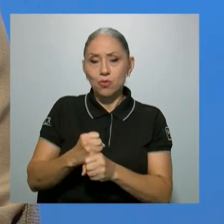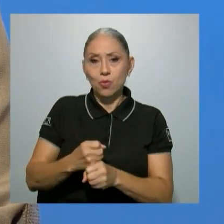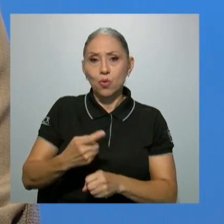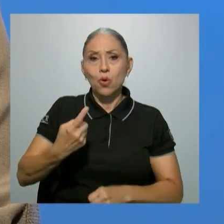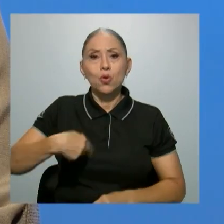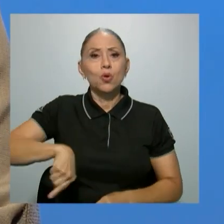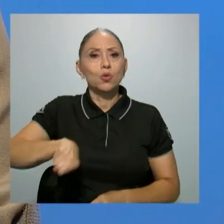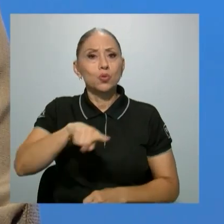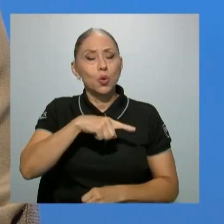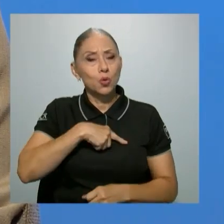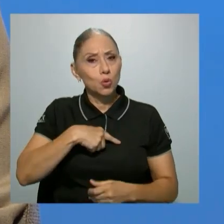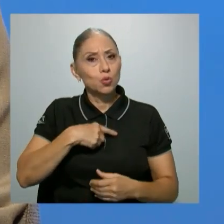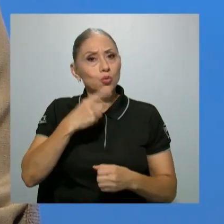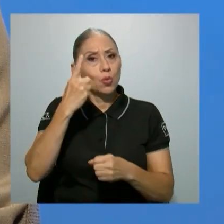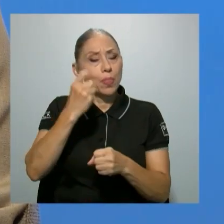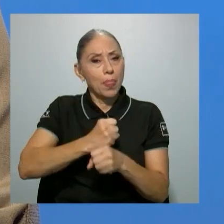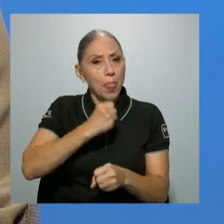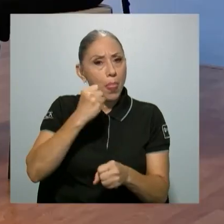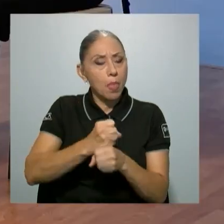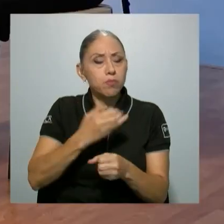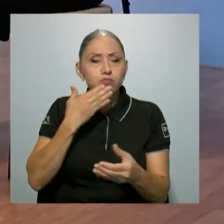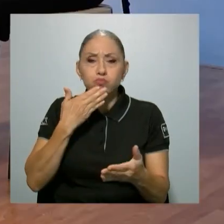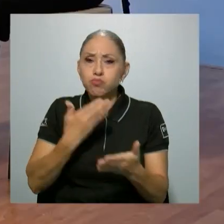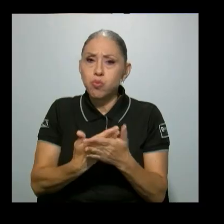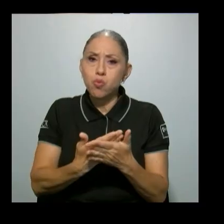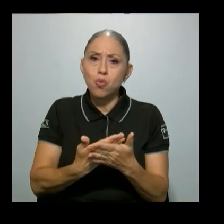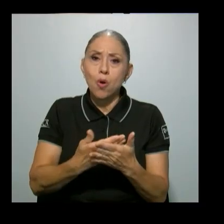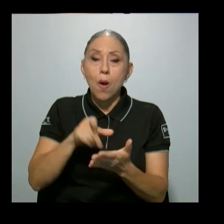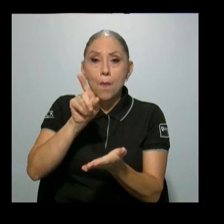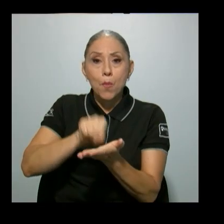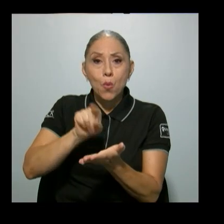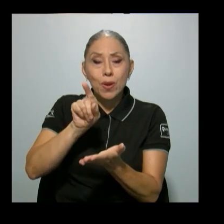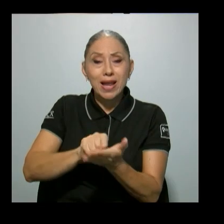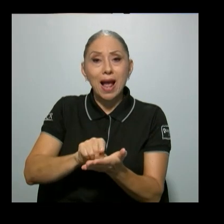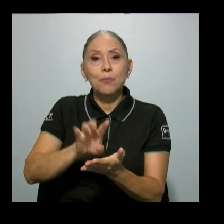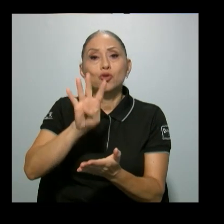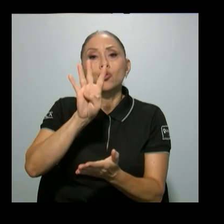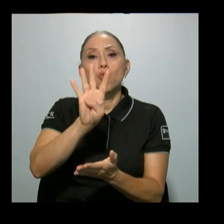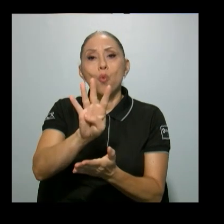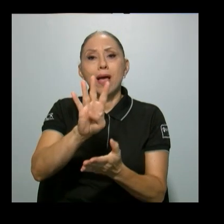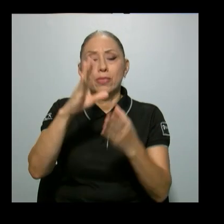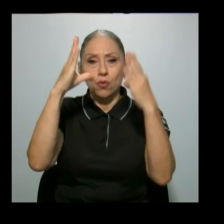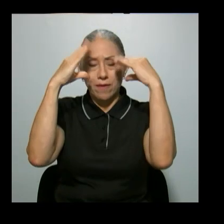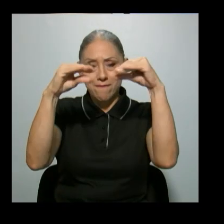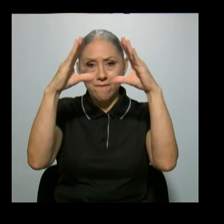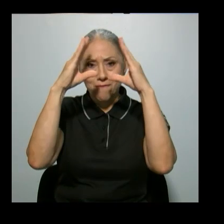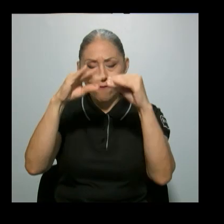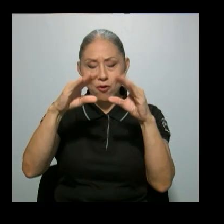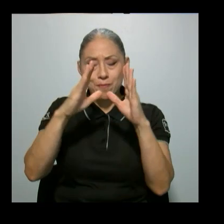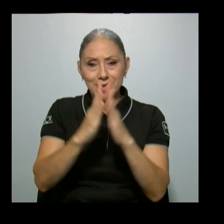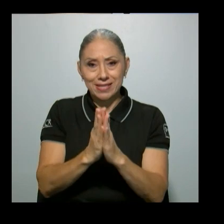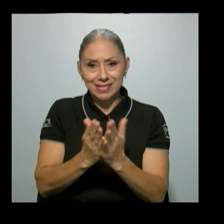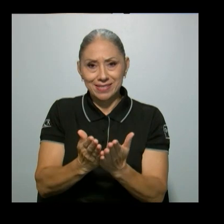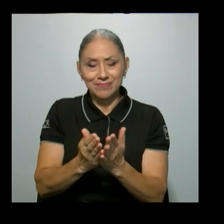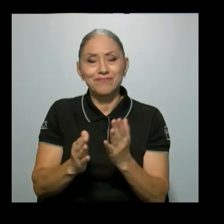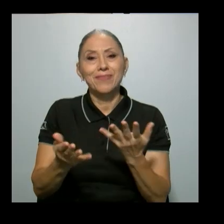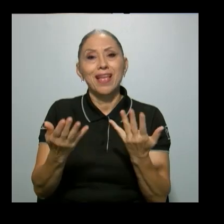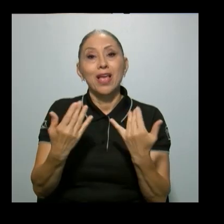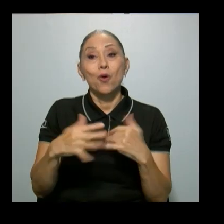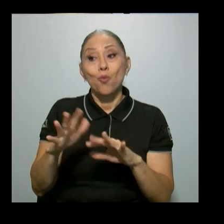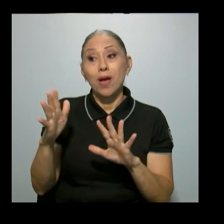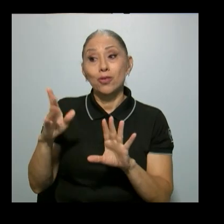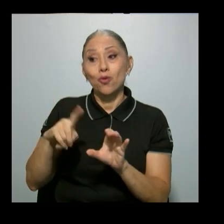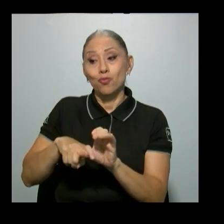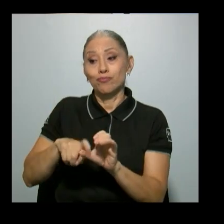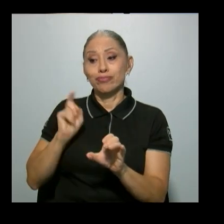una producción muy fructífera. Publicamos 4 informes a la salida, ¿verdad?, de Jorge